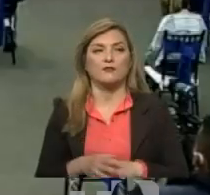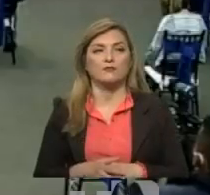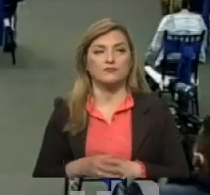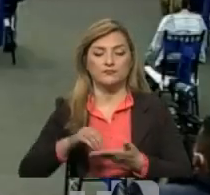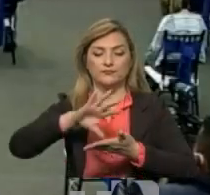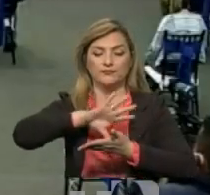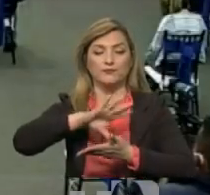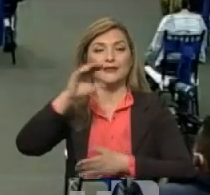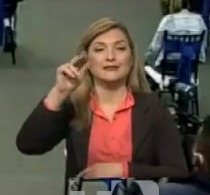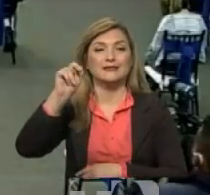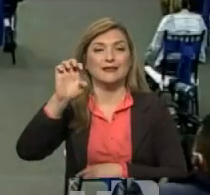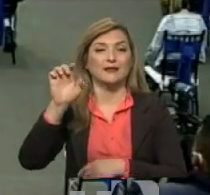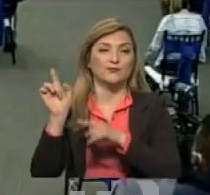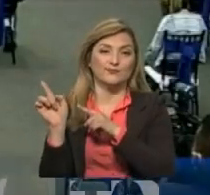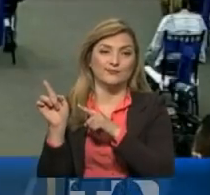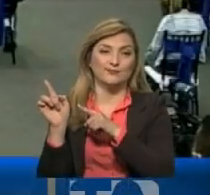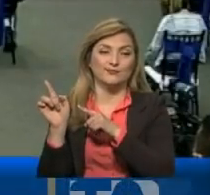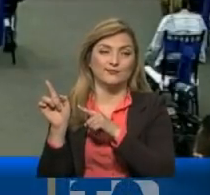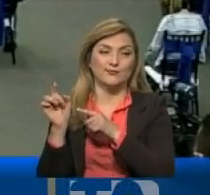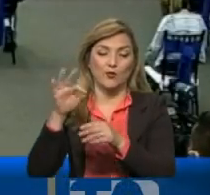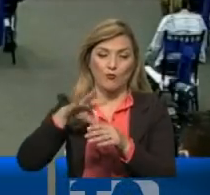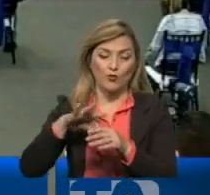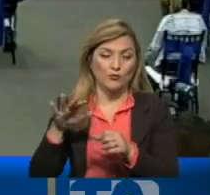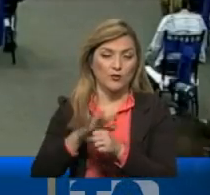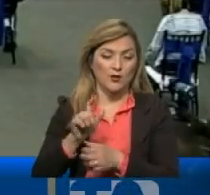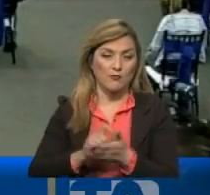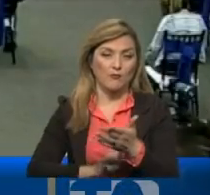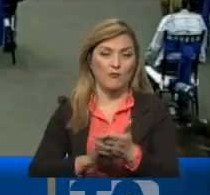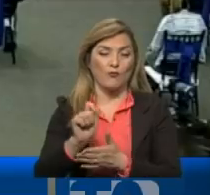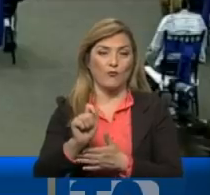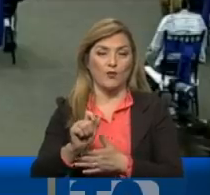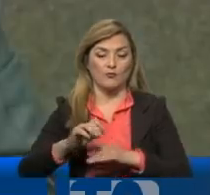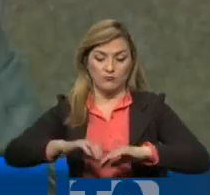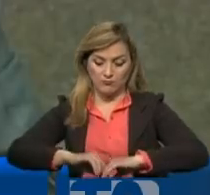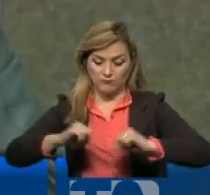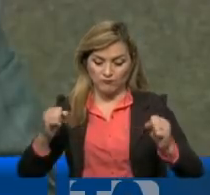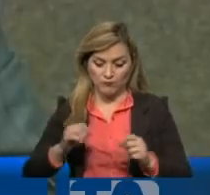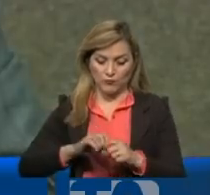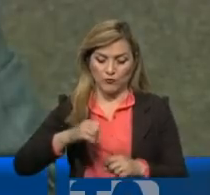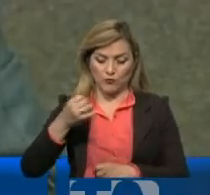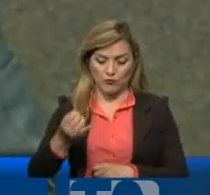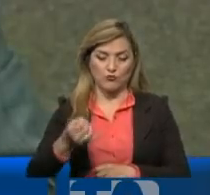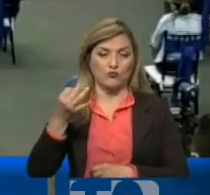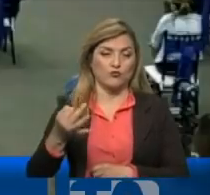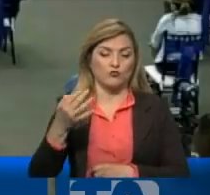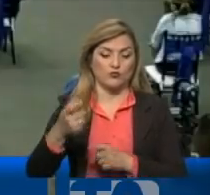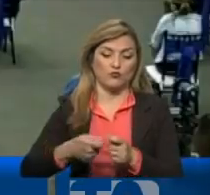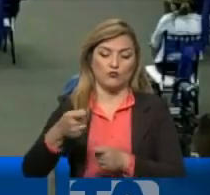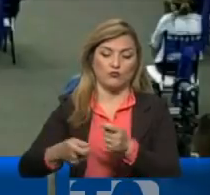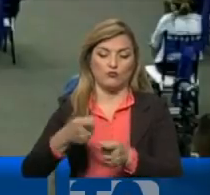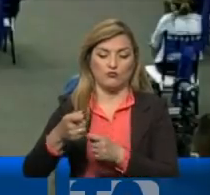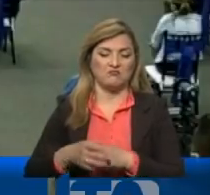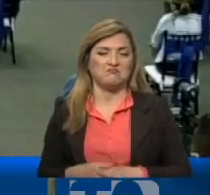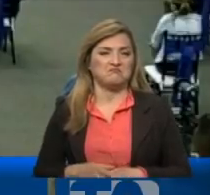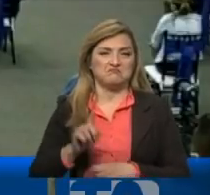El Pleno del Consejo Nacional Electoral no tuvo los votos para aprobar ni negar el informe que aceptaba parcialmente el pedido de apertura